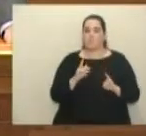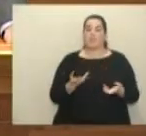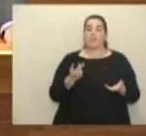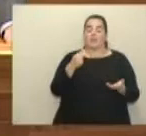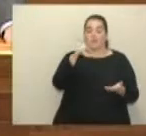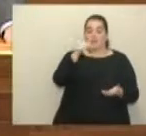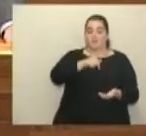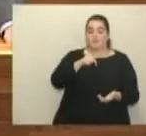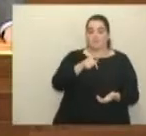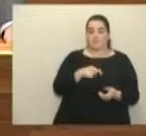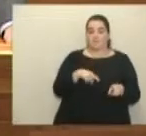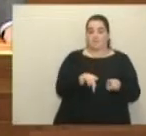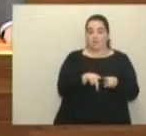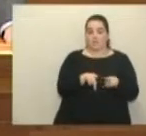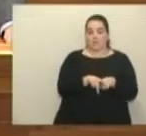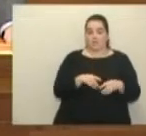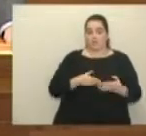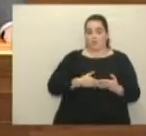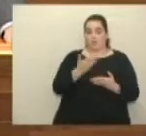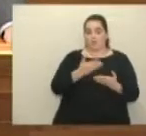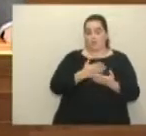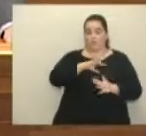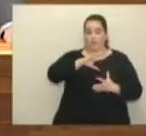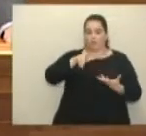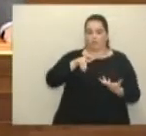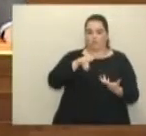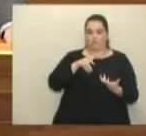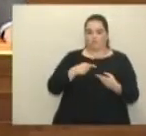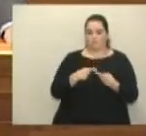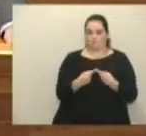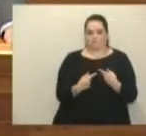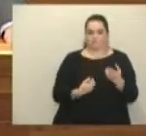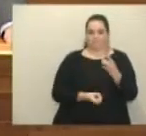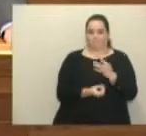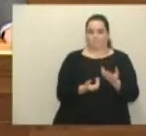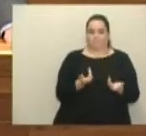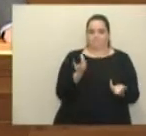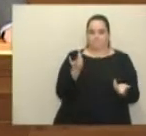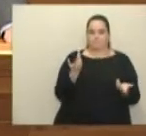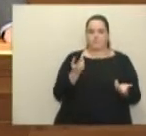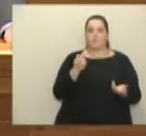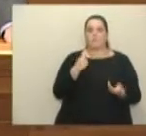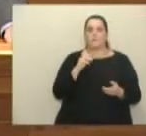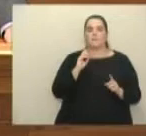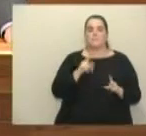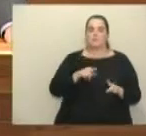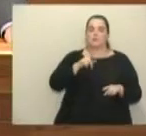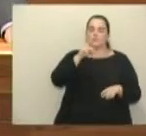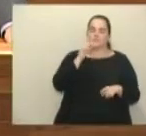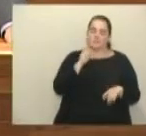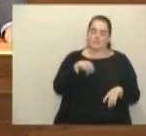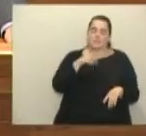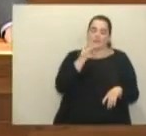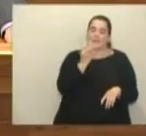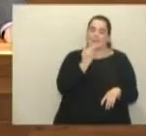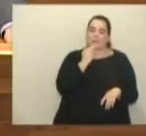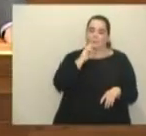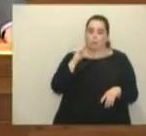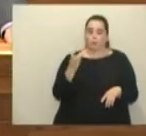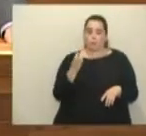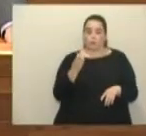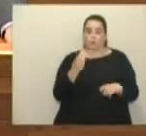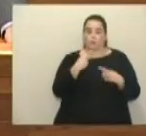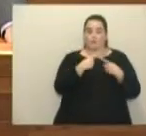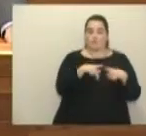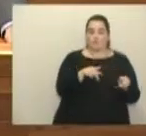plena actualidad a la luz de las noticias que vamos conociendo. Pero, mire, también voy a traer a colación otro ejemplo de esa diferencia